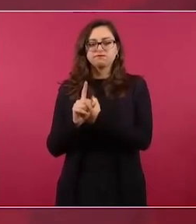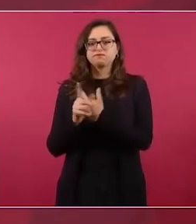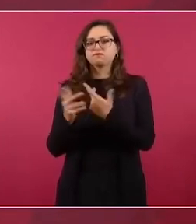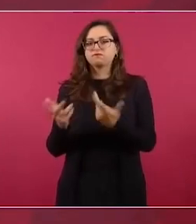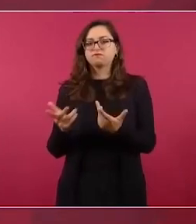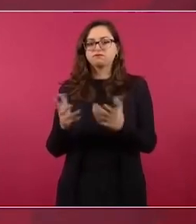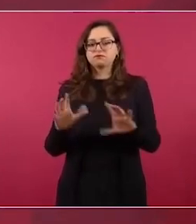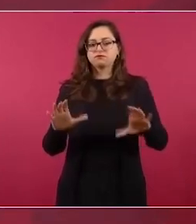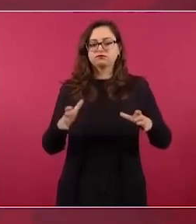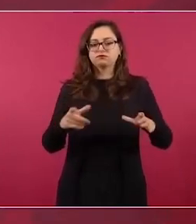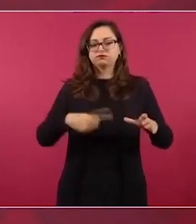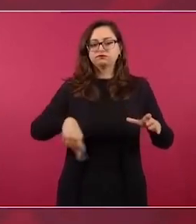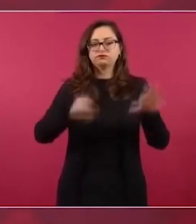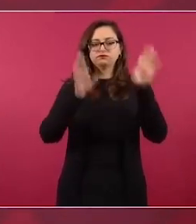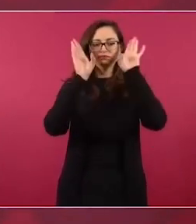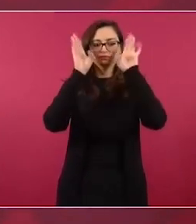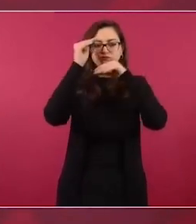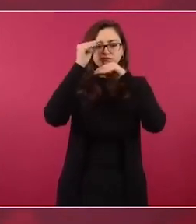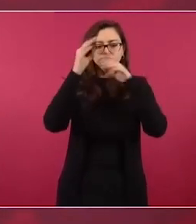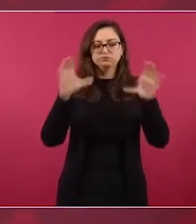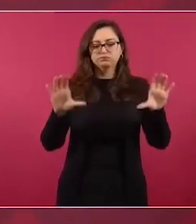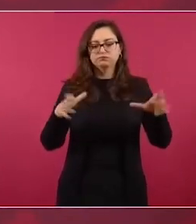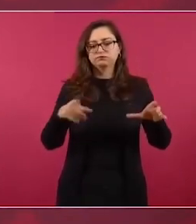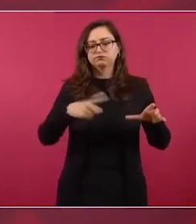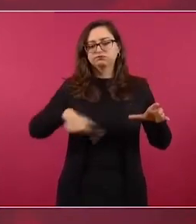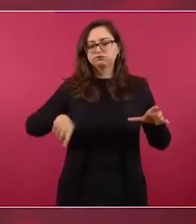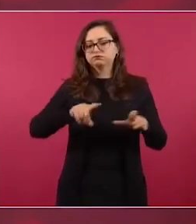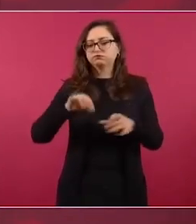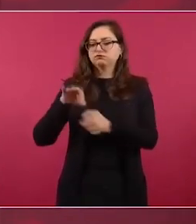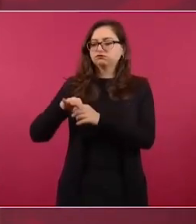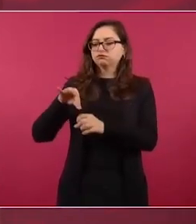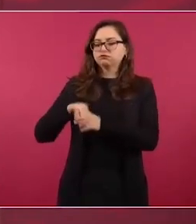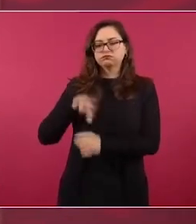los del bloque conservador,